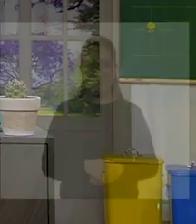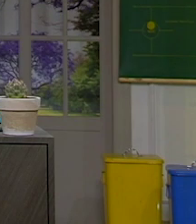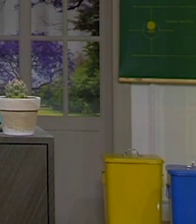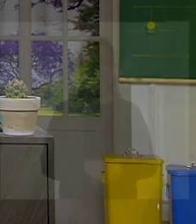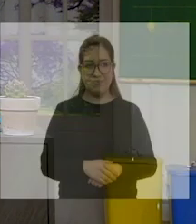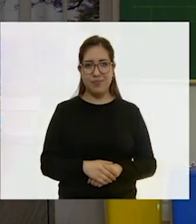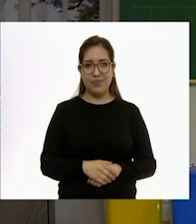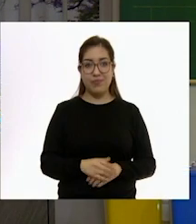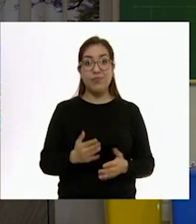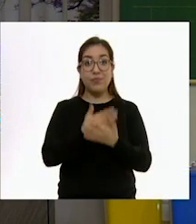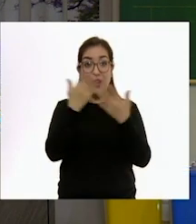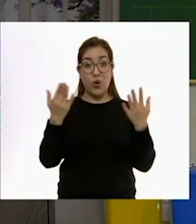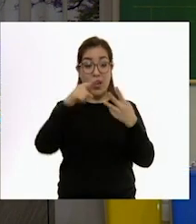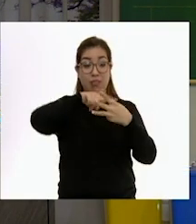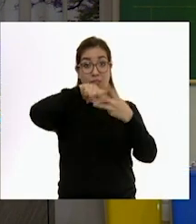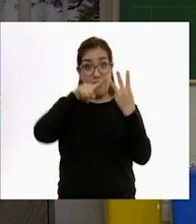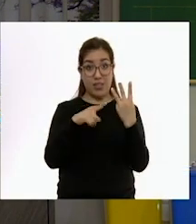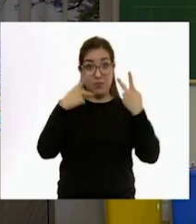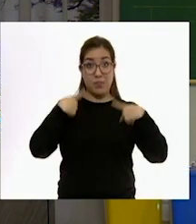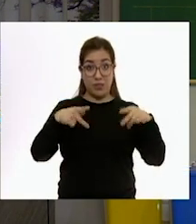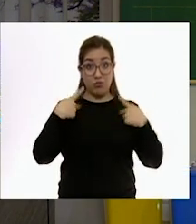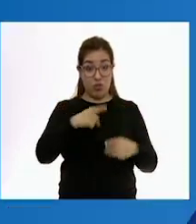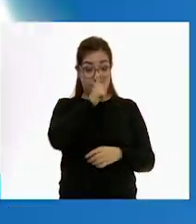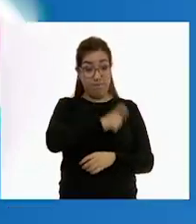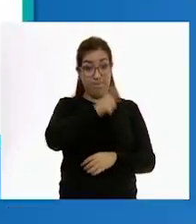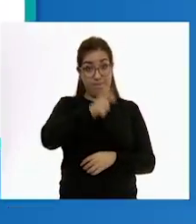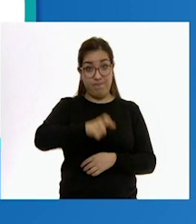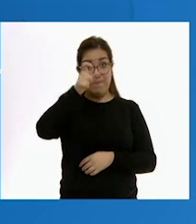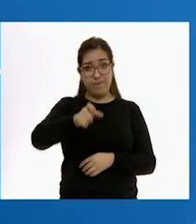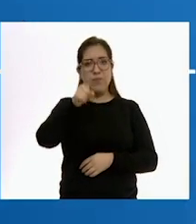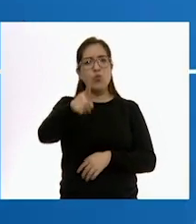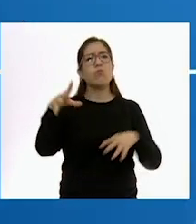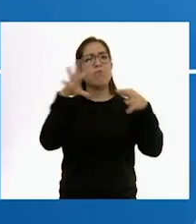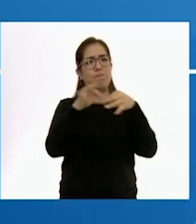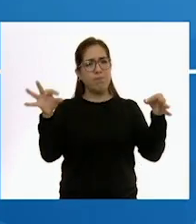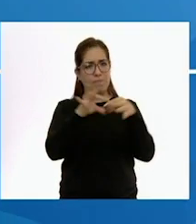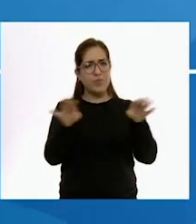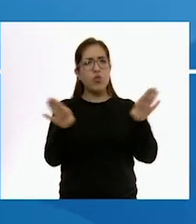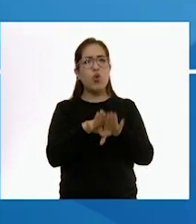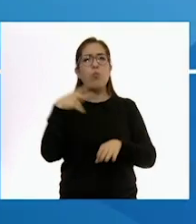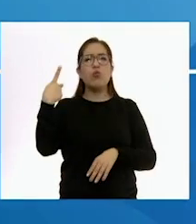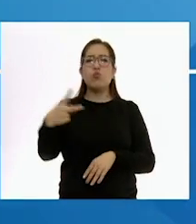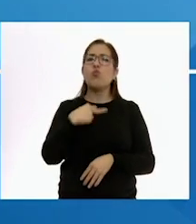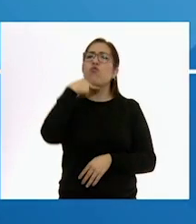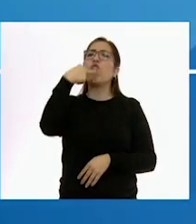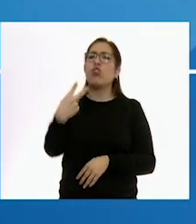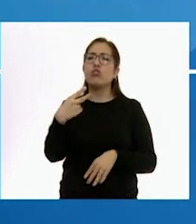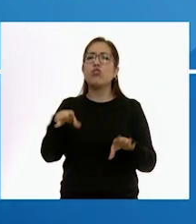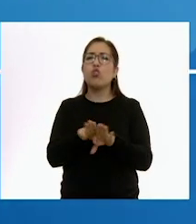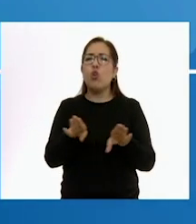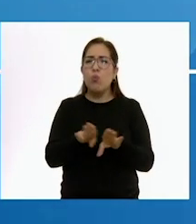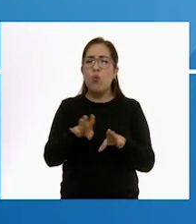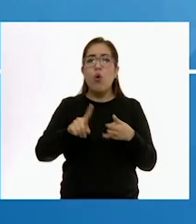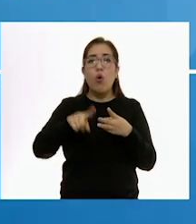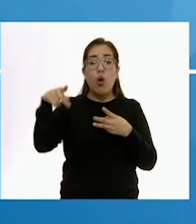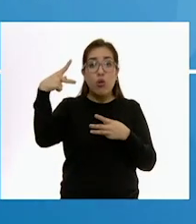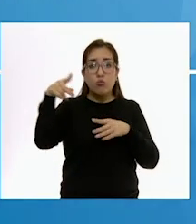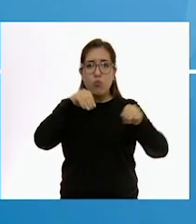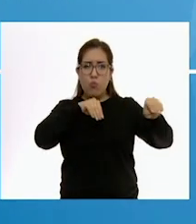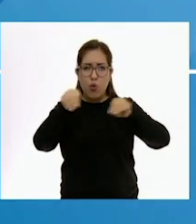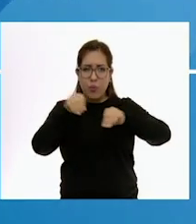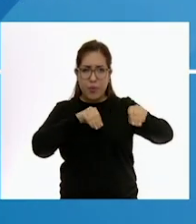Describe tres personajes de las obras que viste. ¿Cómo eran sus voces? ¿Cómo se movían?